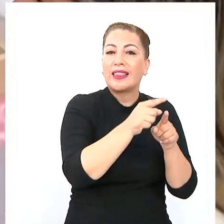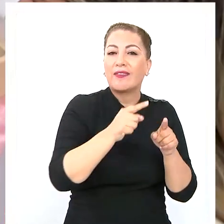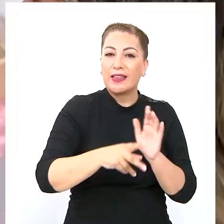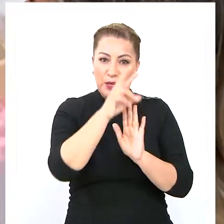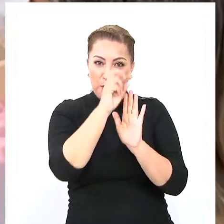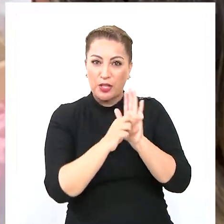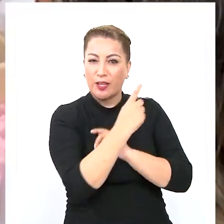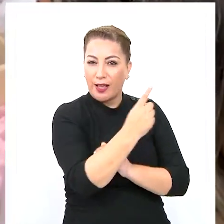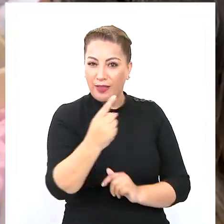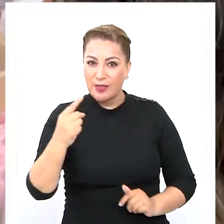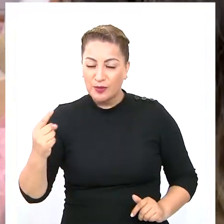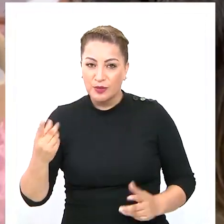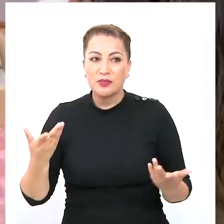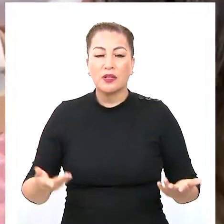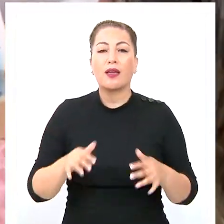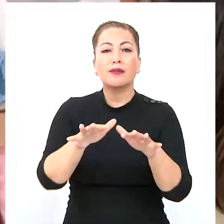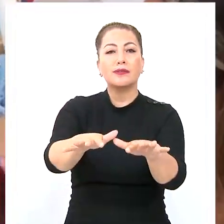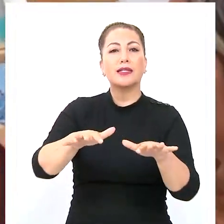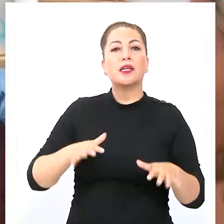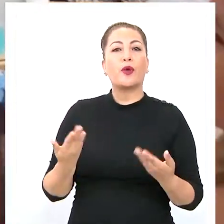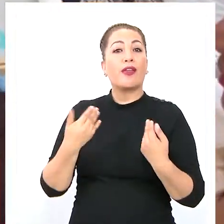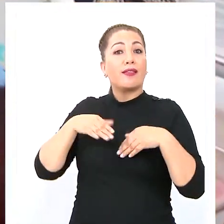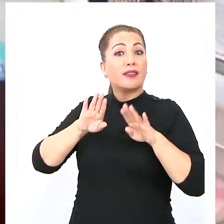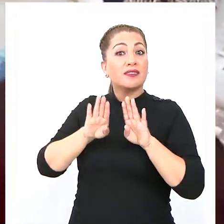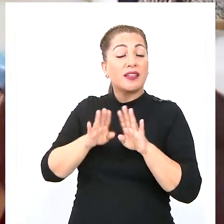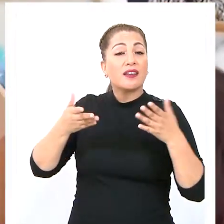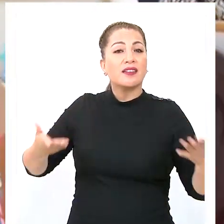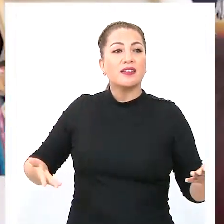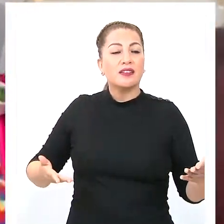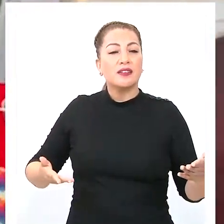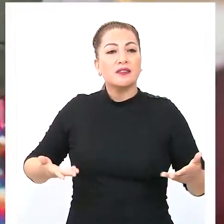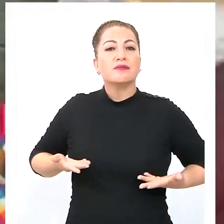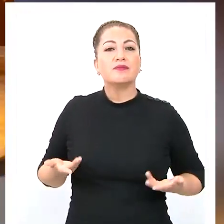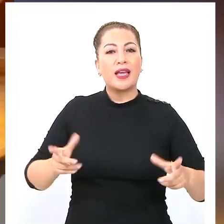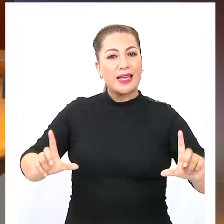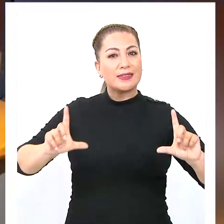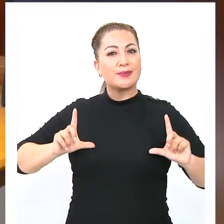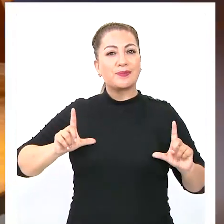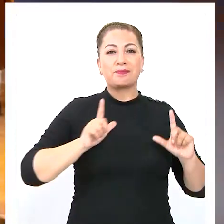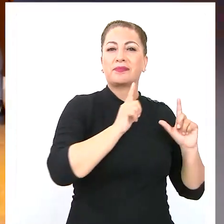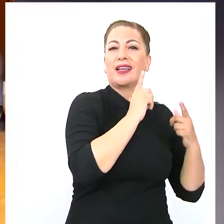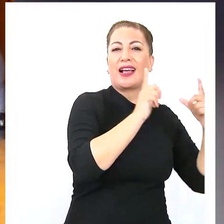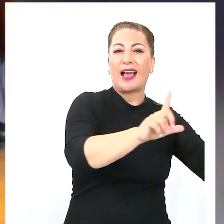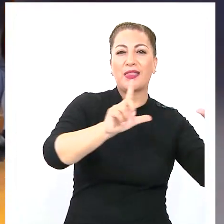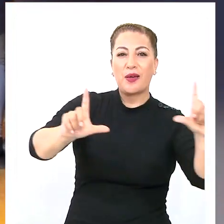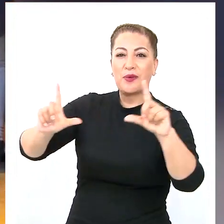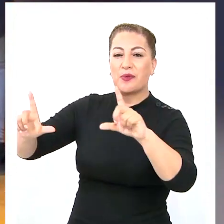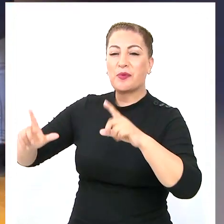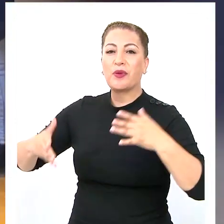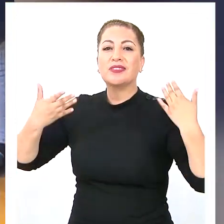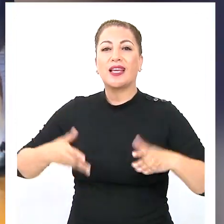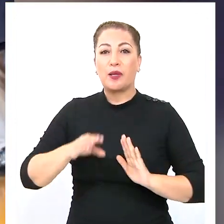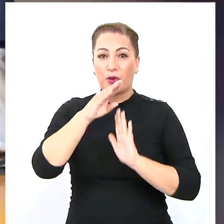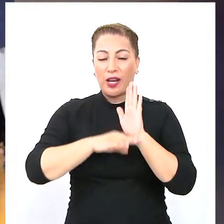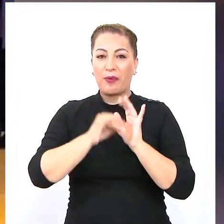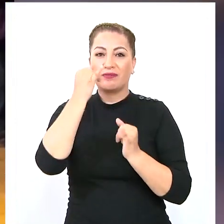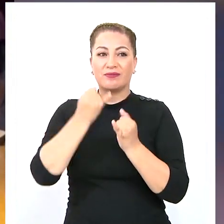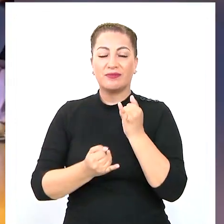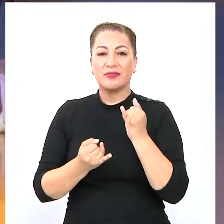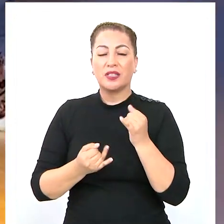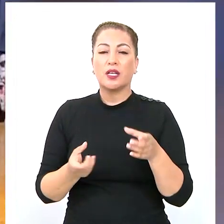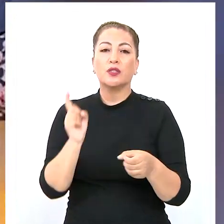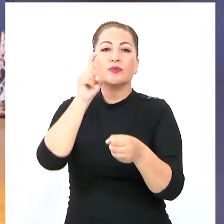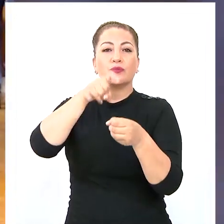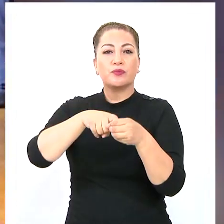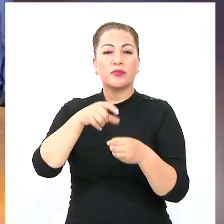proyectos. En la ceremonia de cierre, se les entregaron diplomas por haber finalizado este programa, perteneciente al